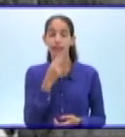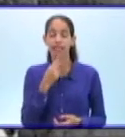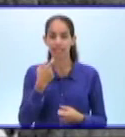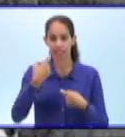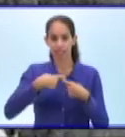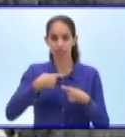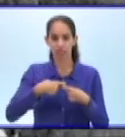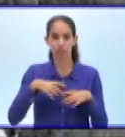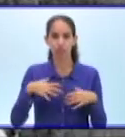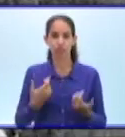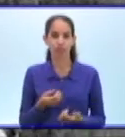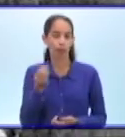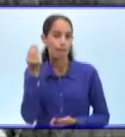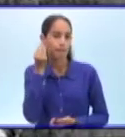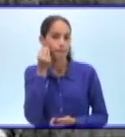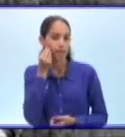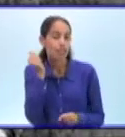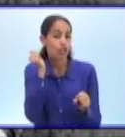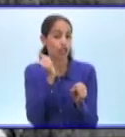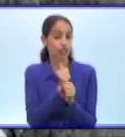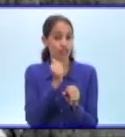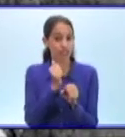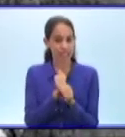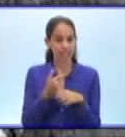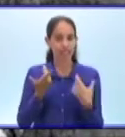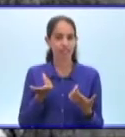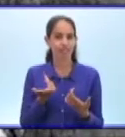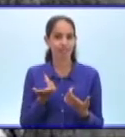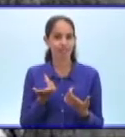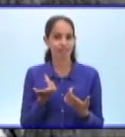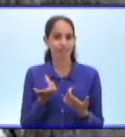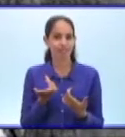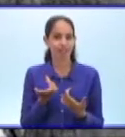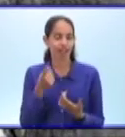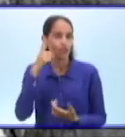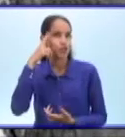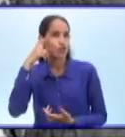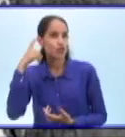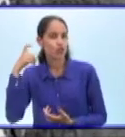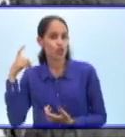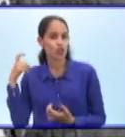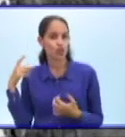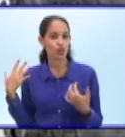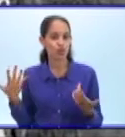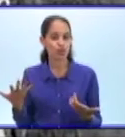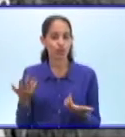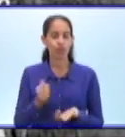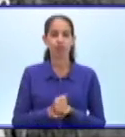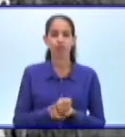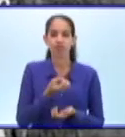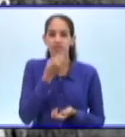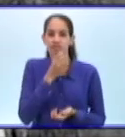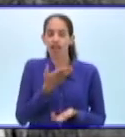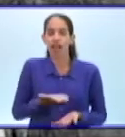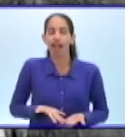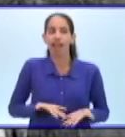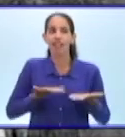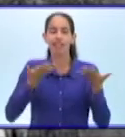Beso, trabajo, entre sus brazos sueño, su hogar alzado por mi